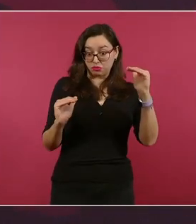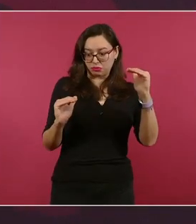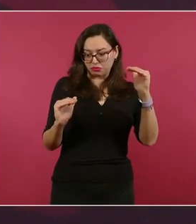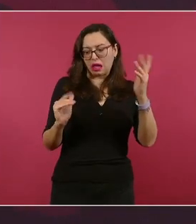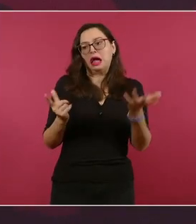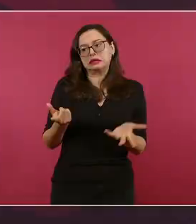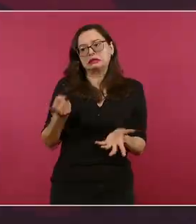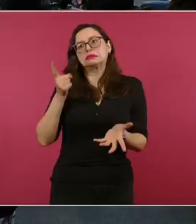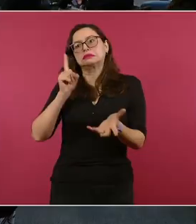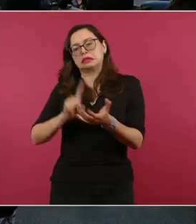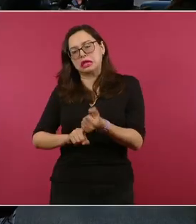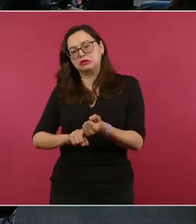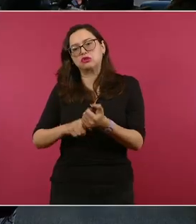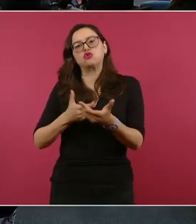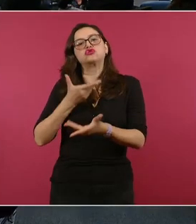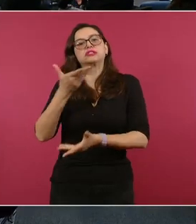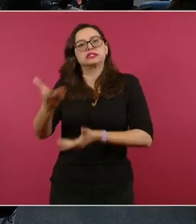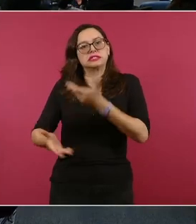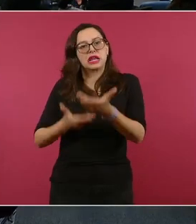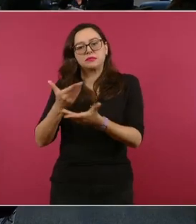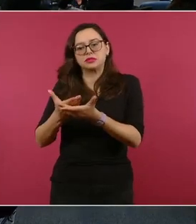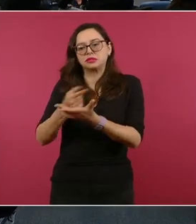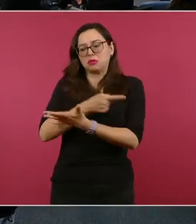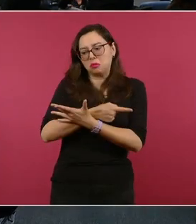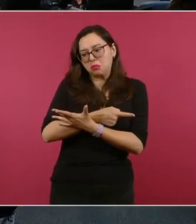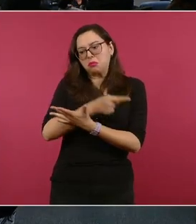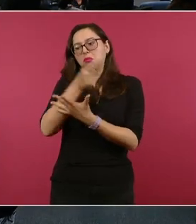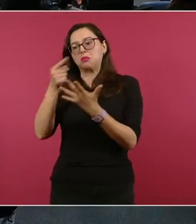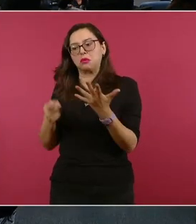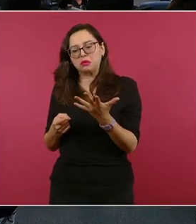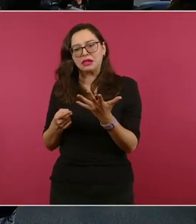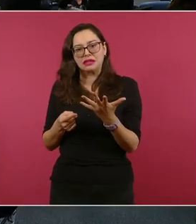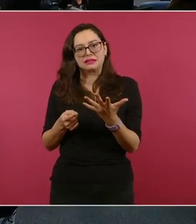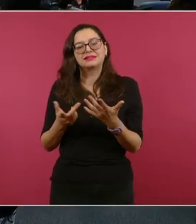si se reduce la pobreza,